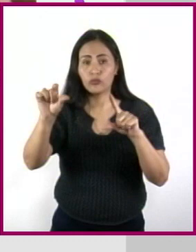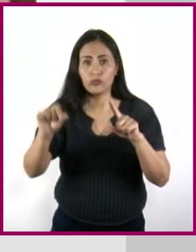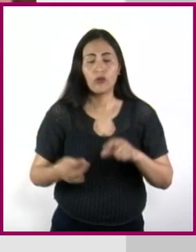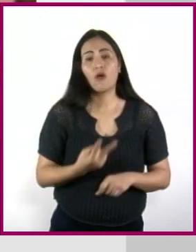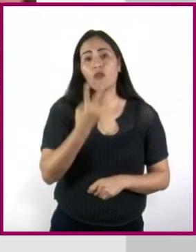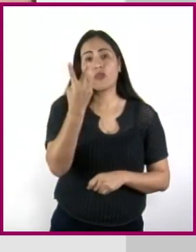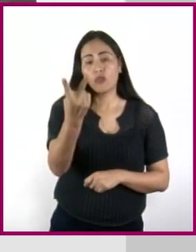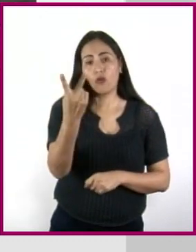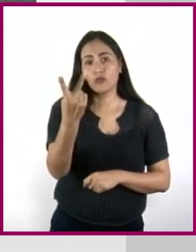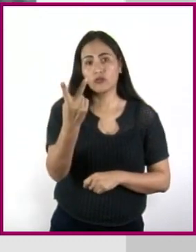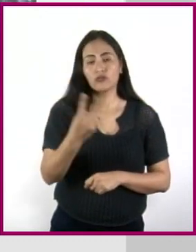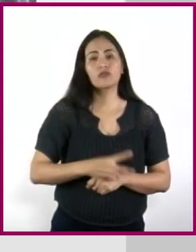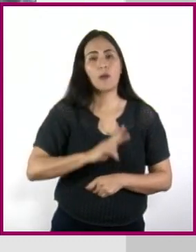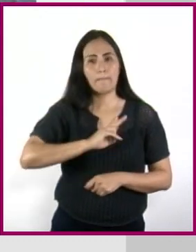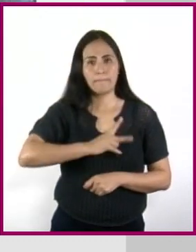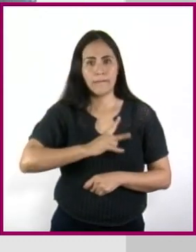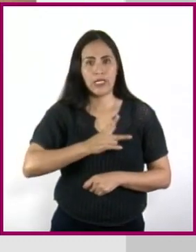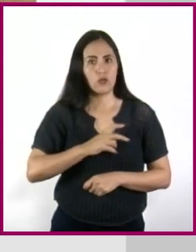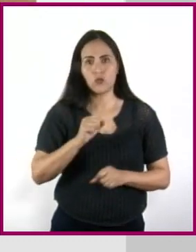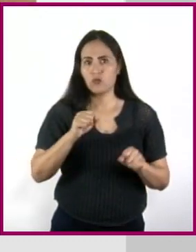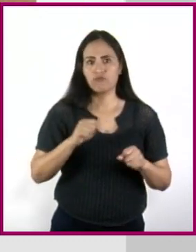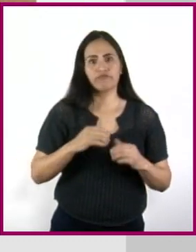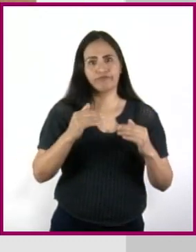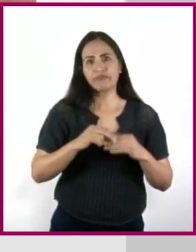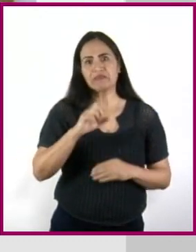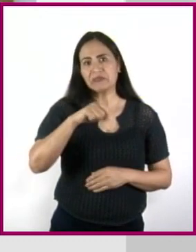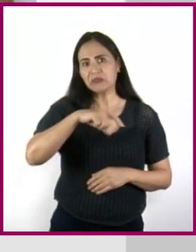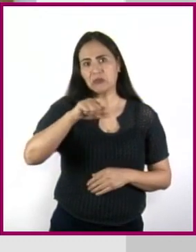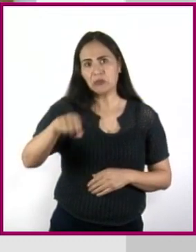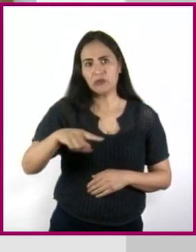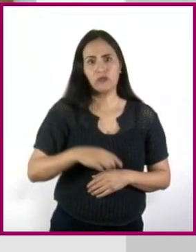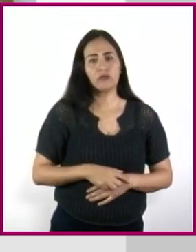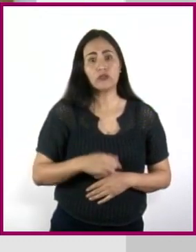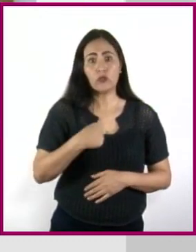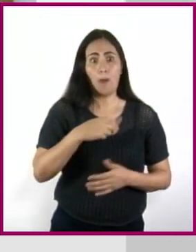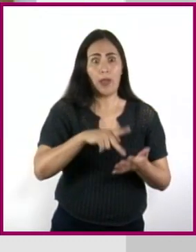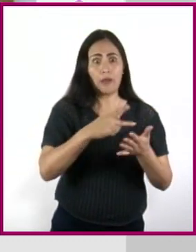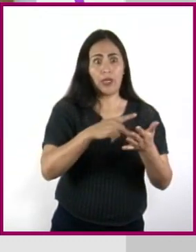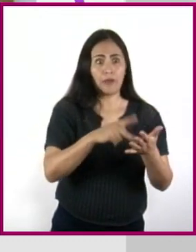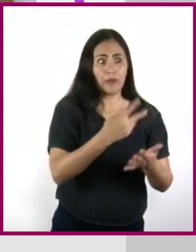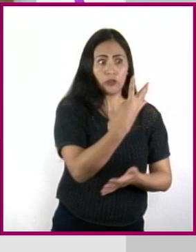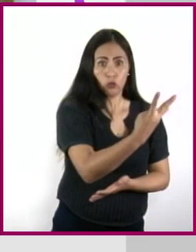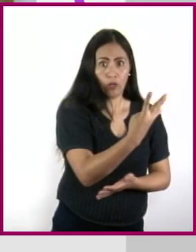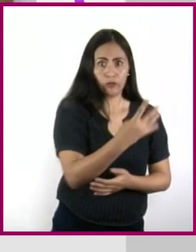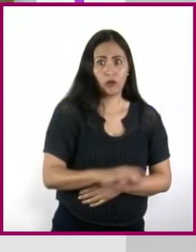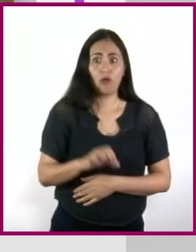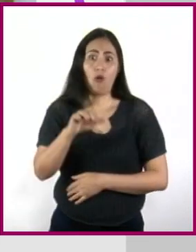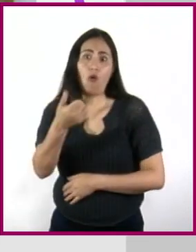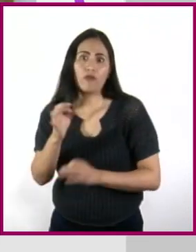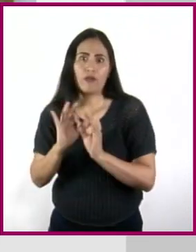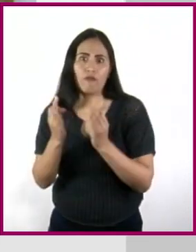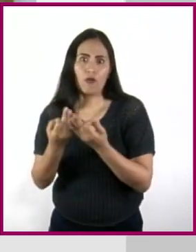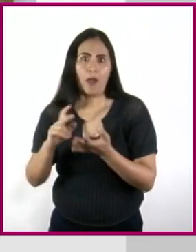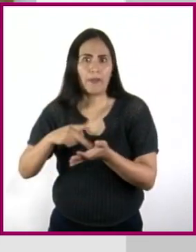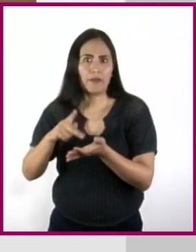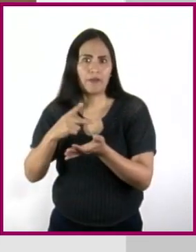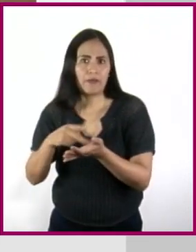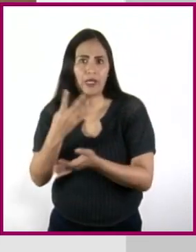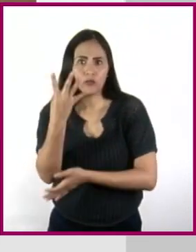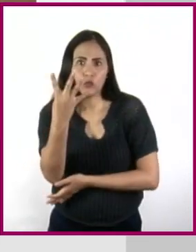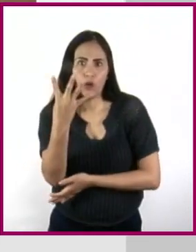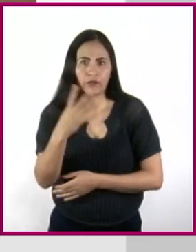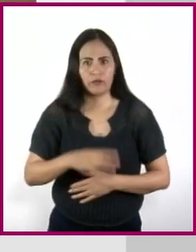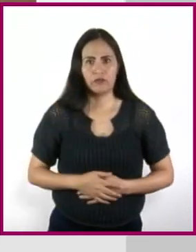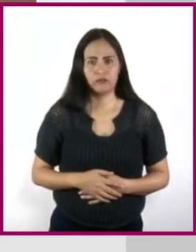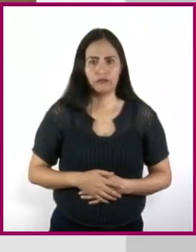tipos del virus al mismo tiempo. Entonces me puede dar 4 veces y después me puede volver a dar otras 4 veces. Por eso la